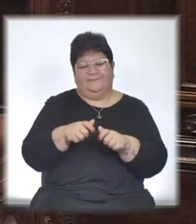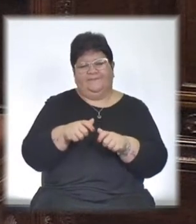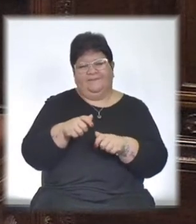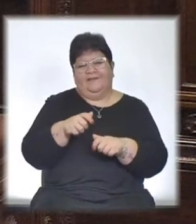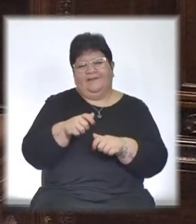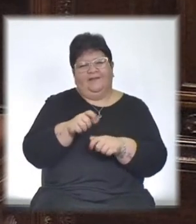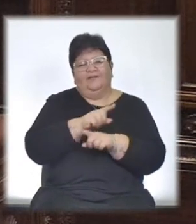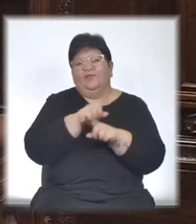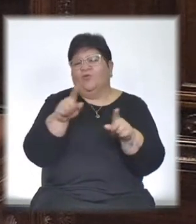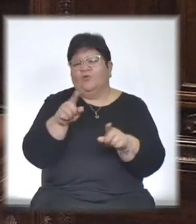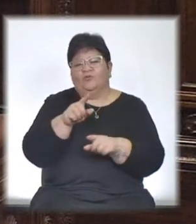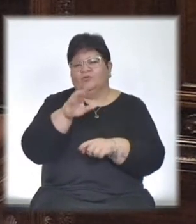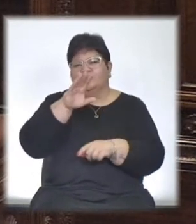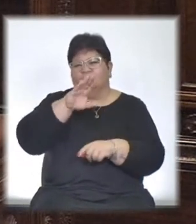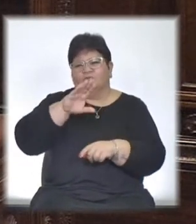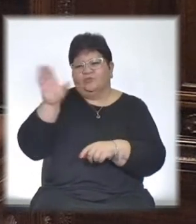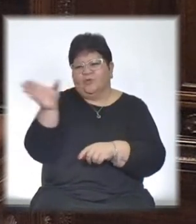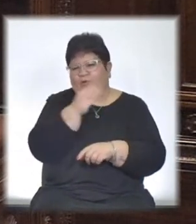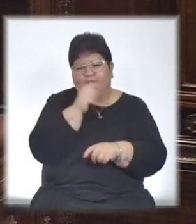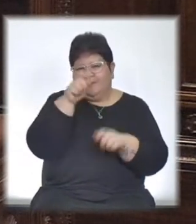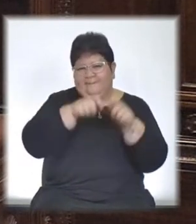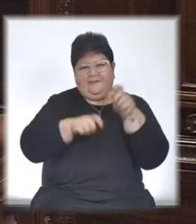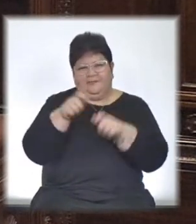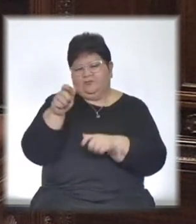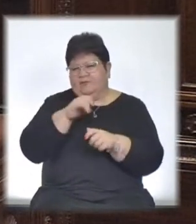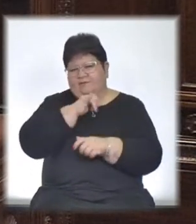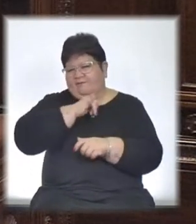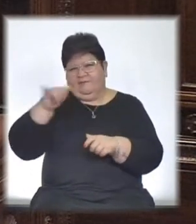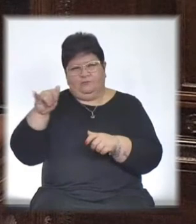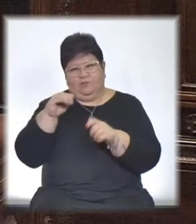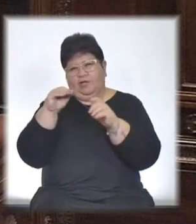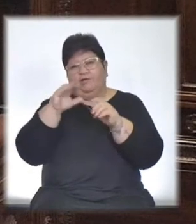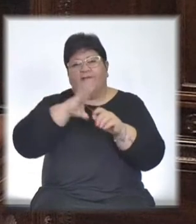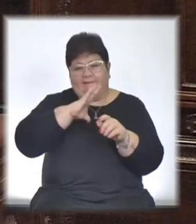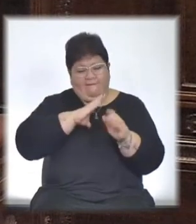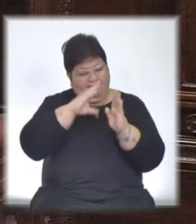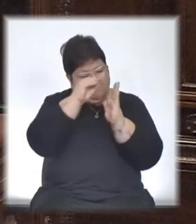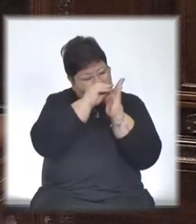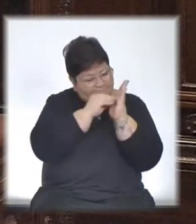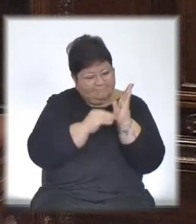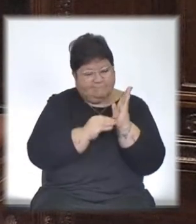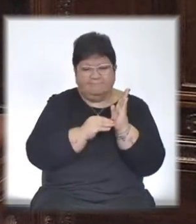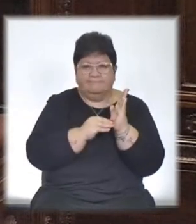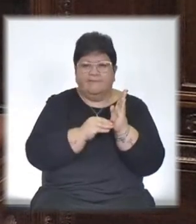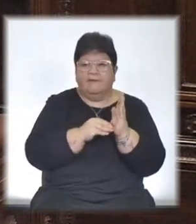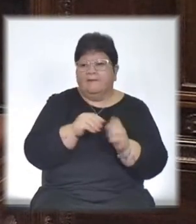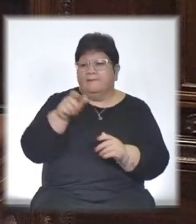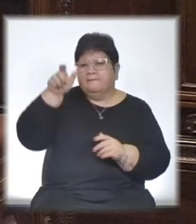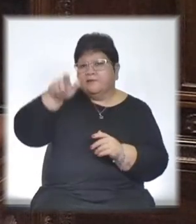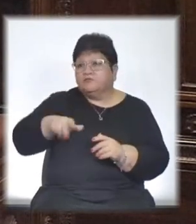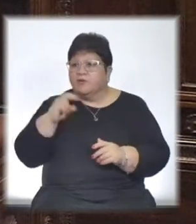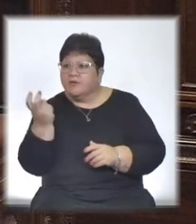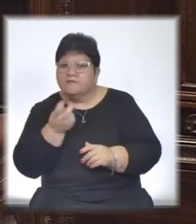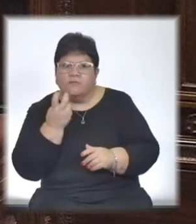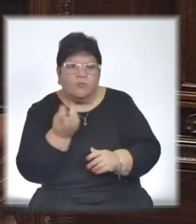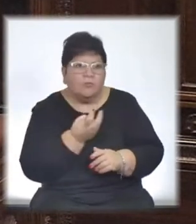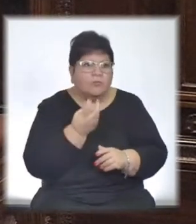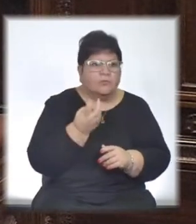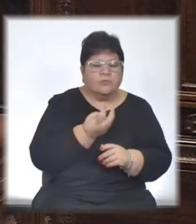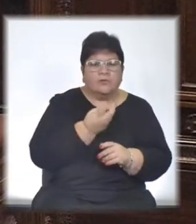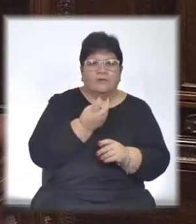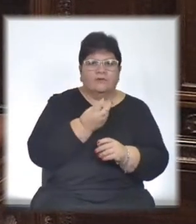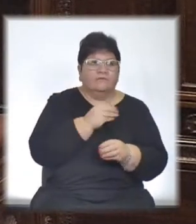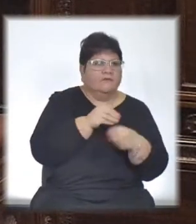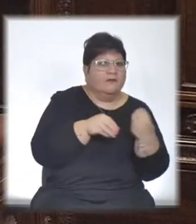justicia militar, obviamente, ¿no? Esa práctica habitual de tener a la persona buscada junto a su familia y otros contactos